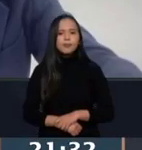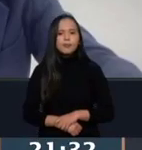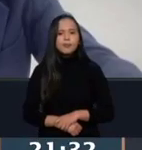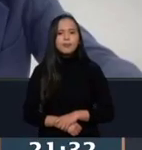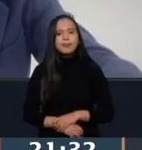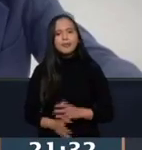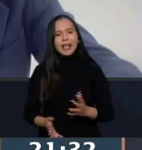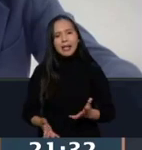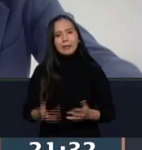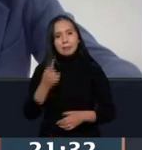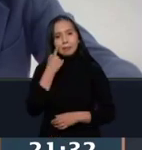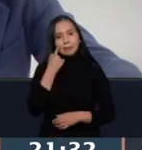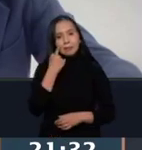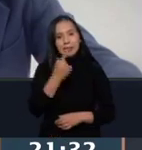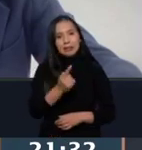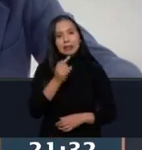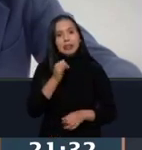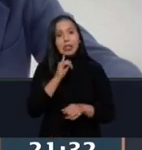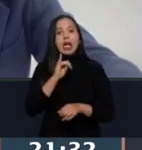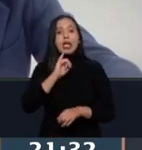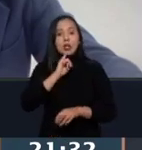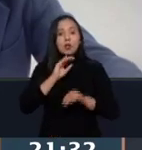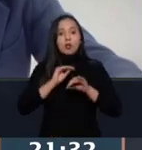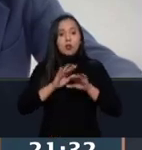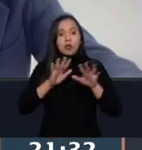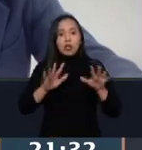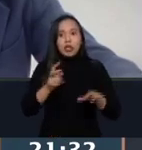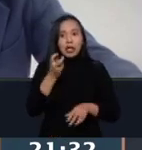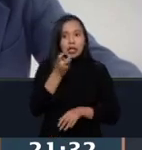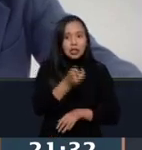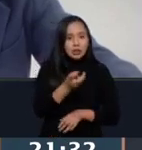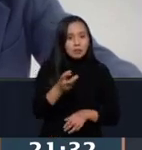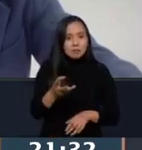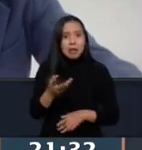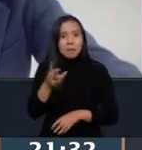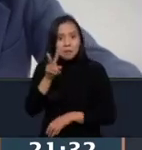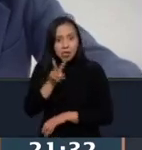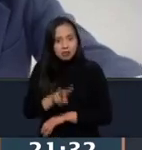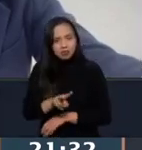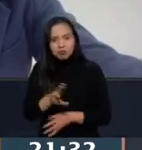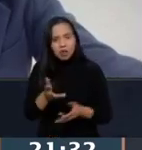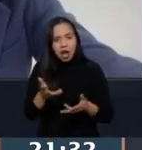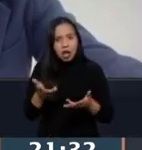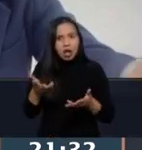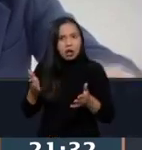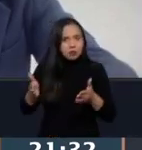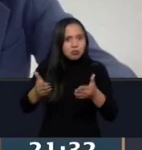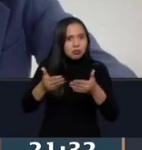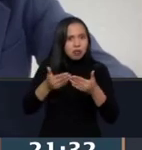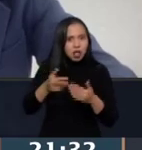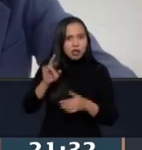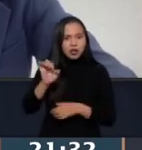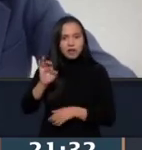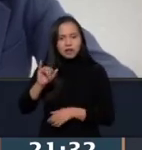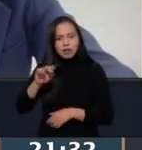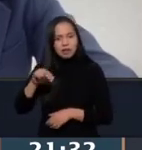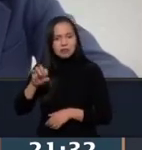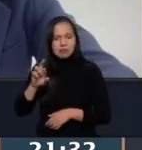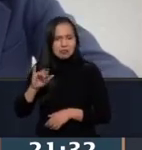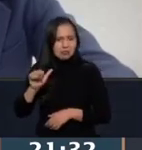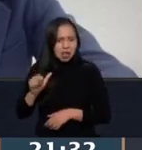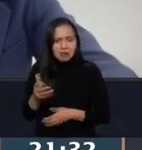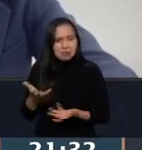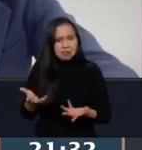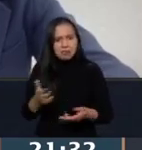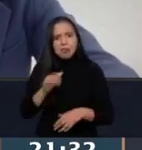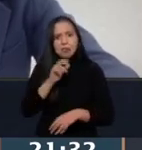Bueno, pues ahí tienes totalmente la información muy clara de que no tiene sentido cerrar la refinería de Cadereyta, al menos con lo que vimos en esta nota y también con lo que